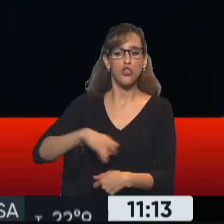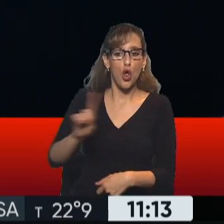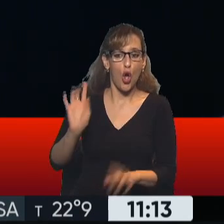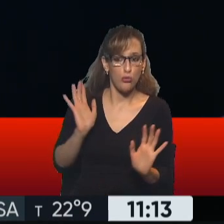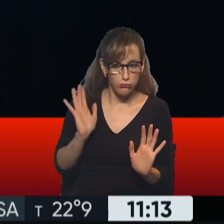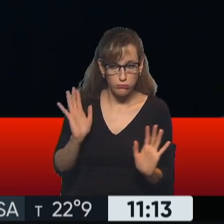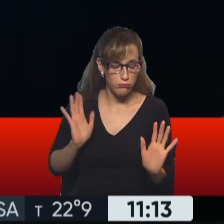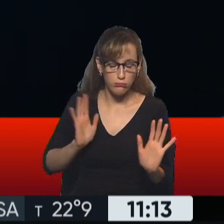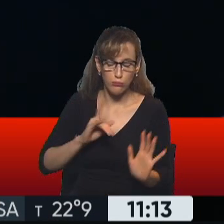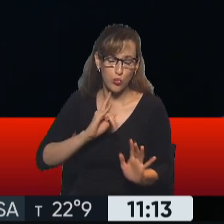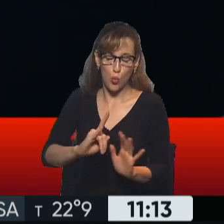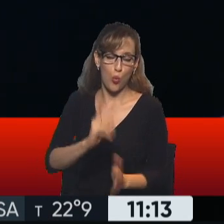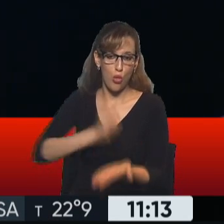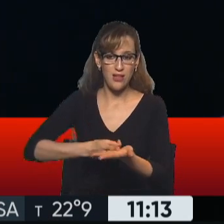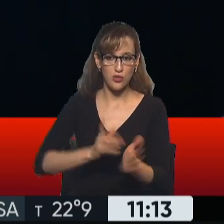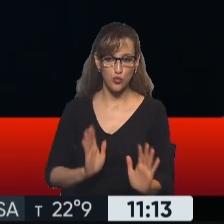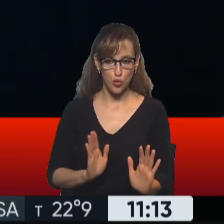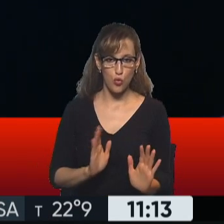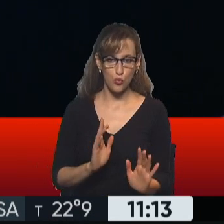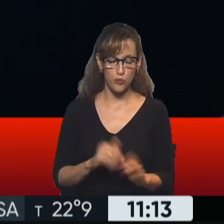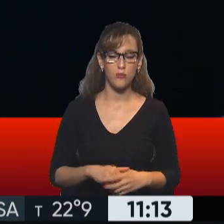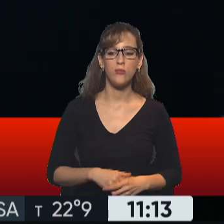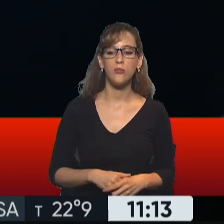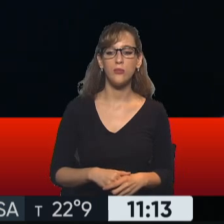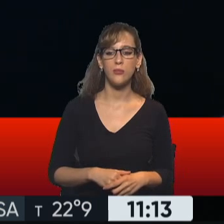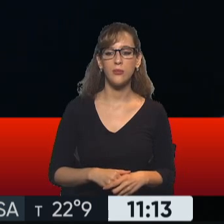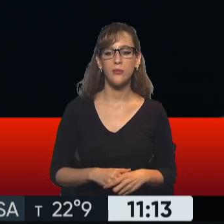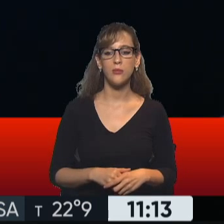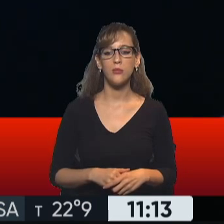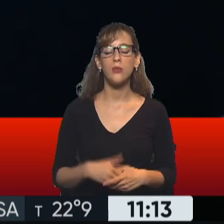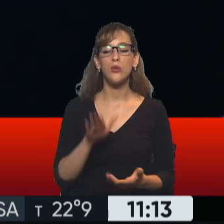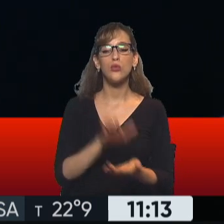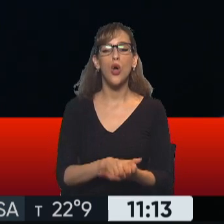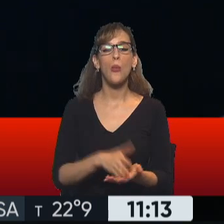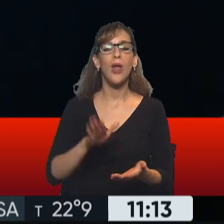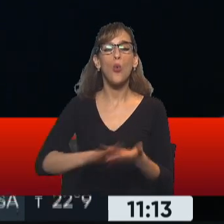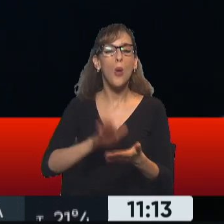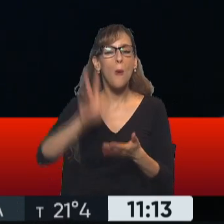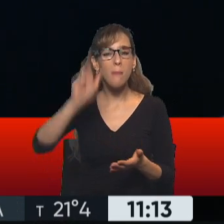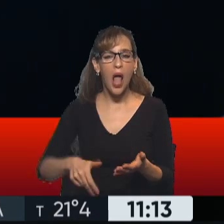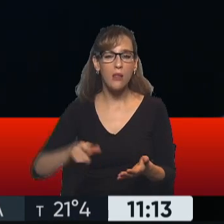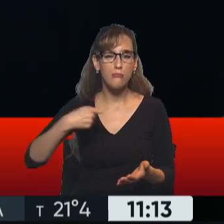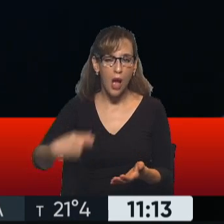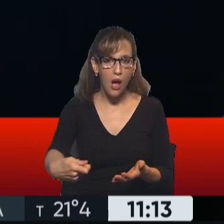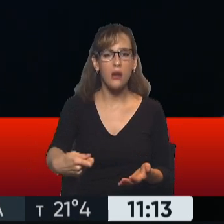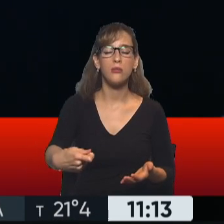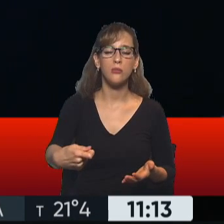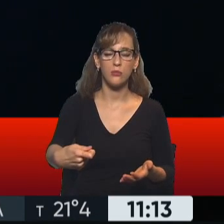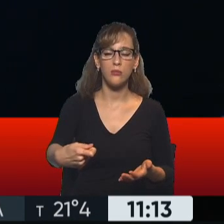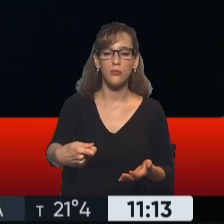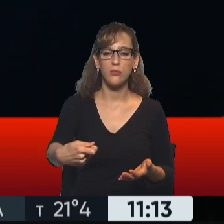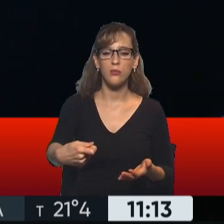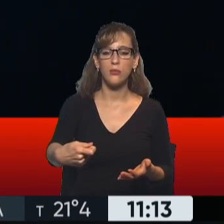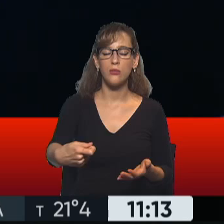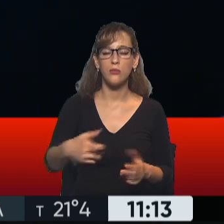sus decisiones en relación a lo que nosotros estamos presentando. Sobre la cuestión del nuevo financiamiento, hay